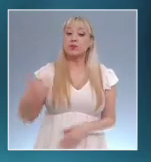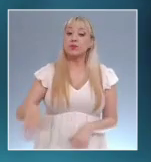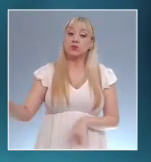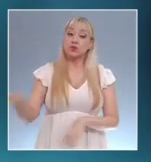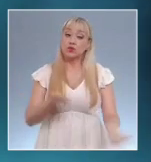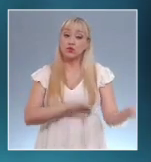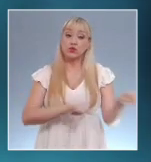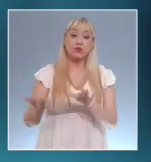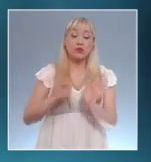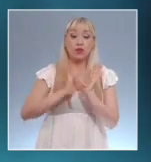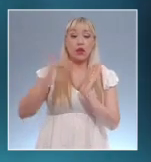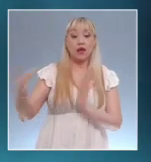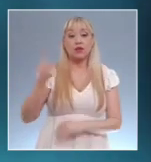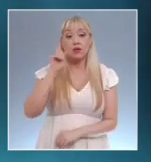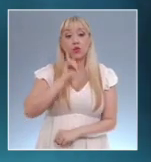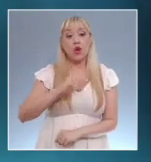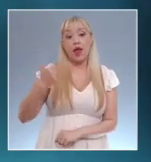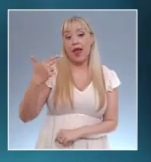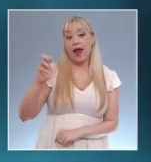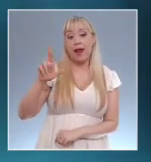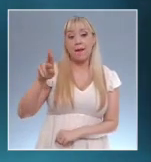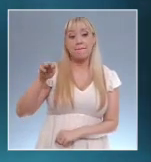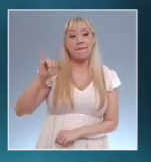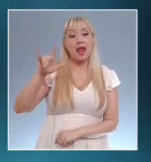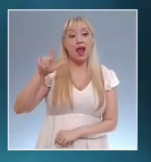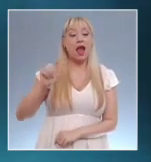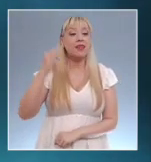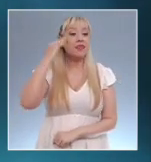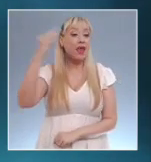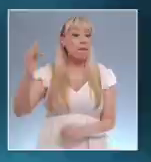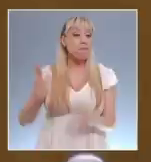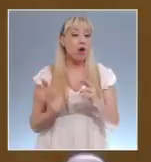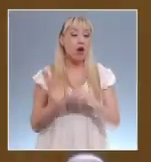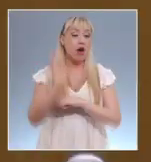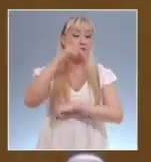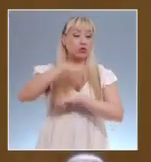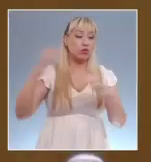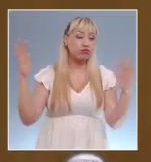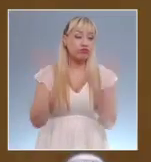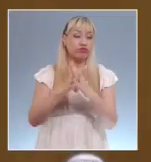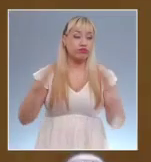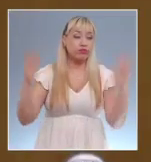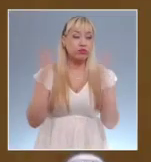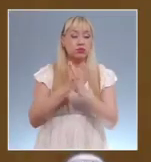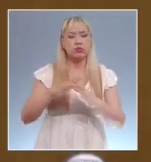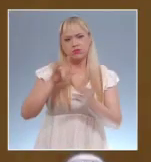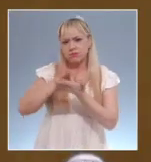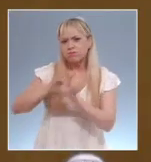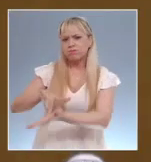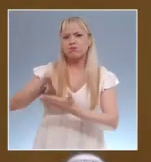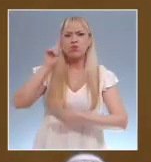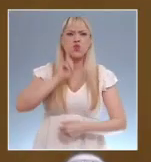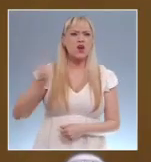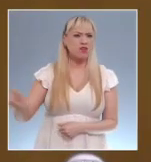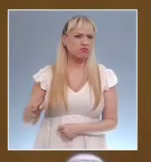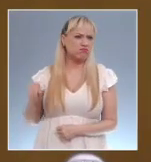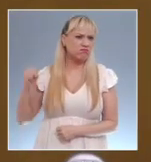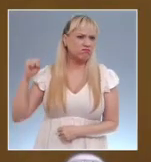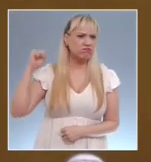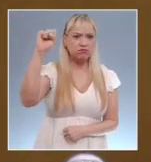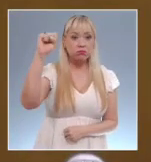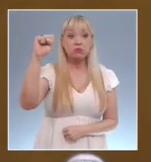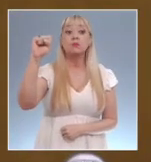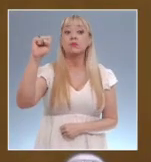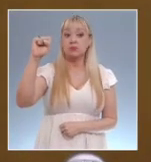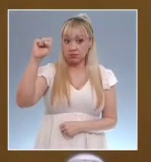época de los revolucionarios constitucionalistas a favor de las mujeres. Bueno, pues sí, exactamente fue su lucha por el voto